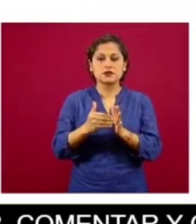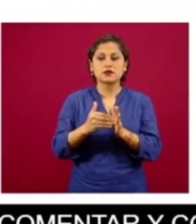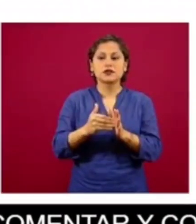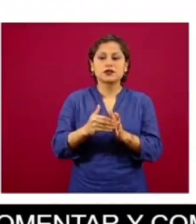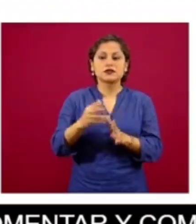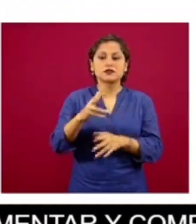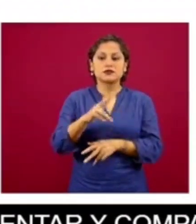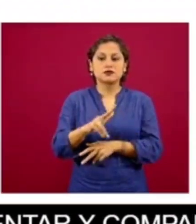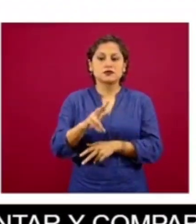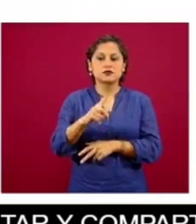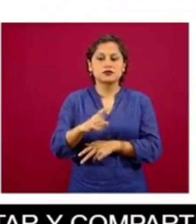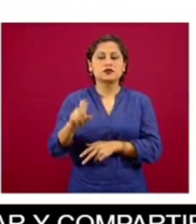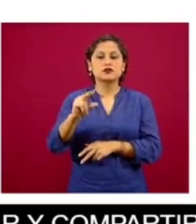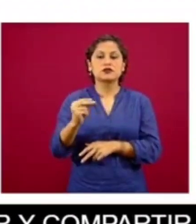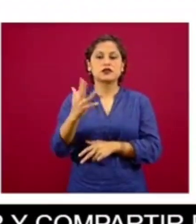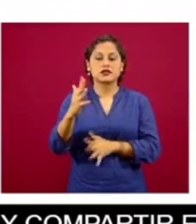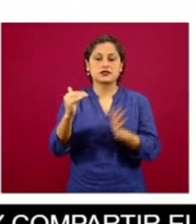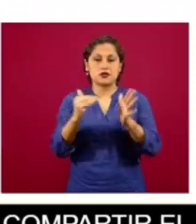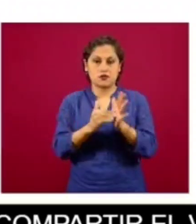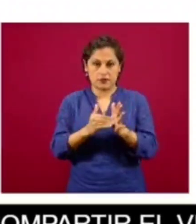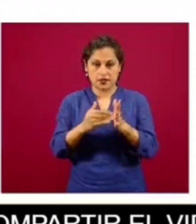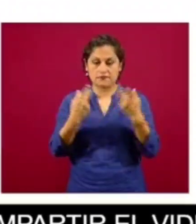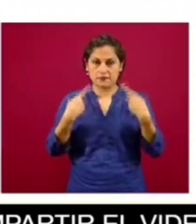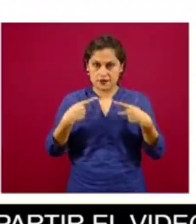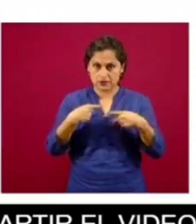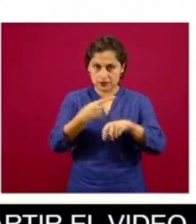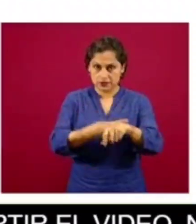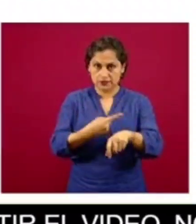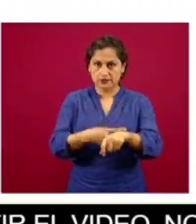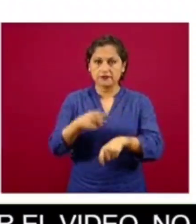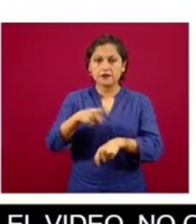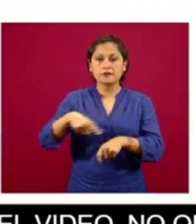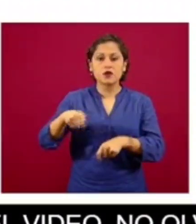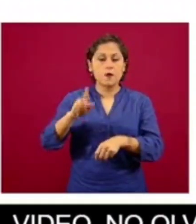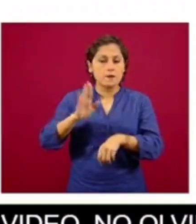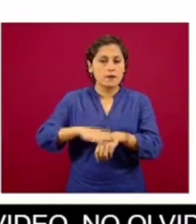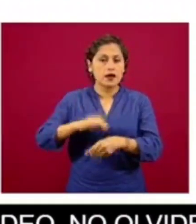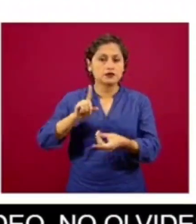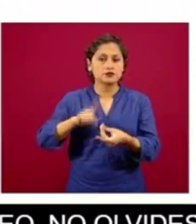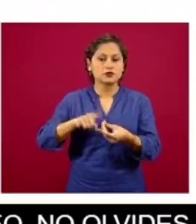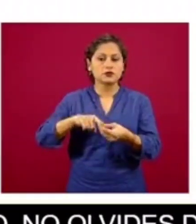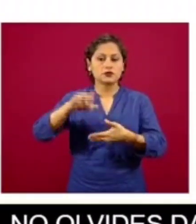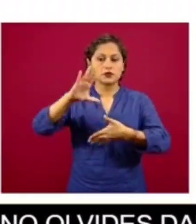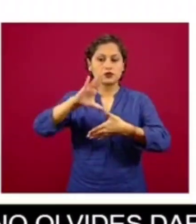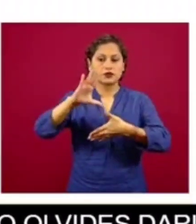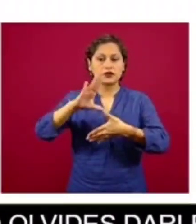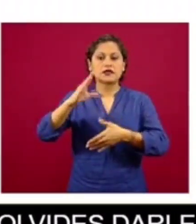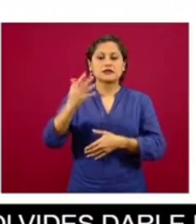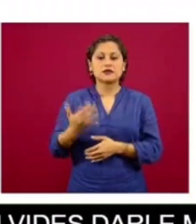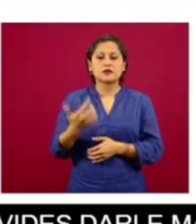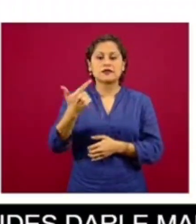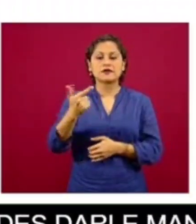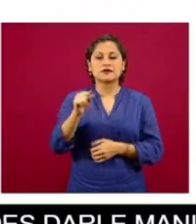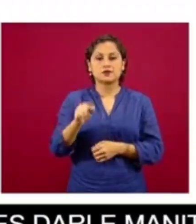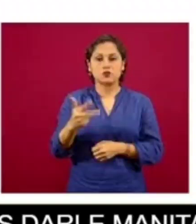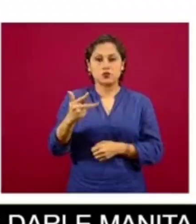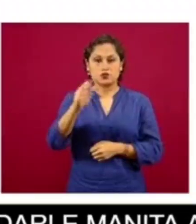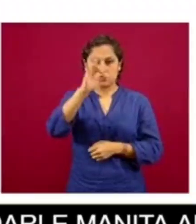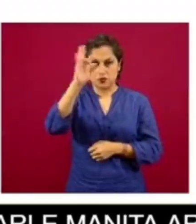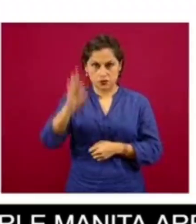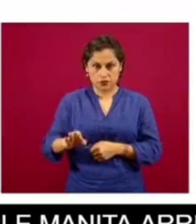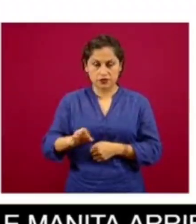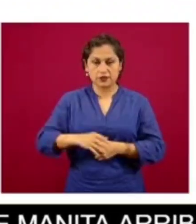10.185.000 personas, y que además está concentrada en la región de las Américas. 57.8% es la cifra